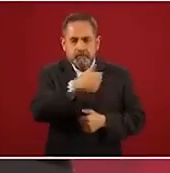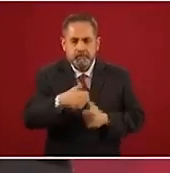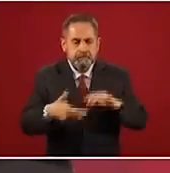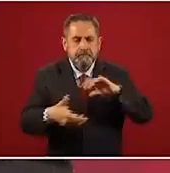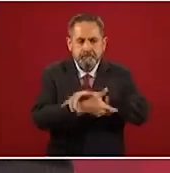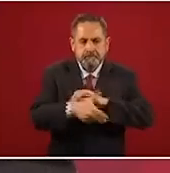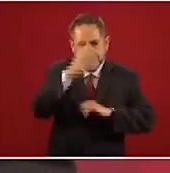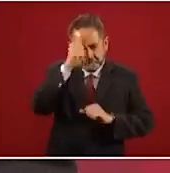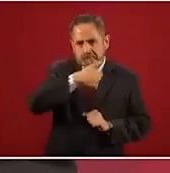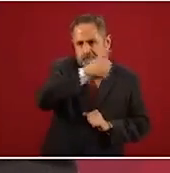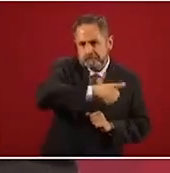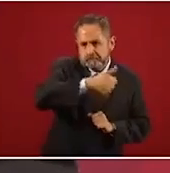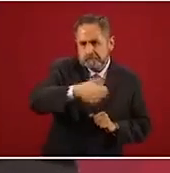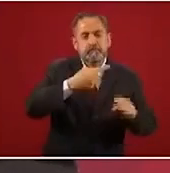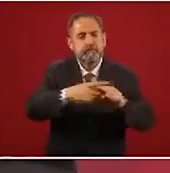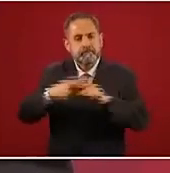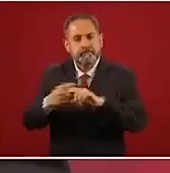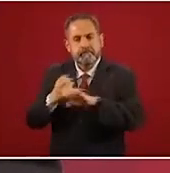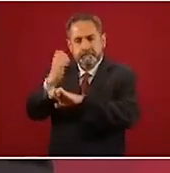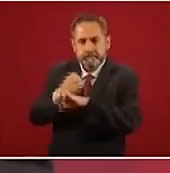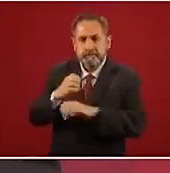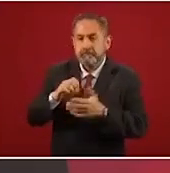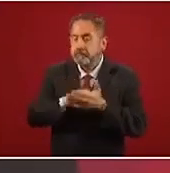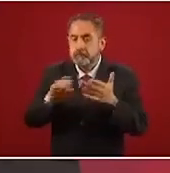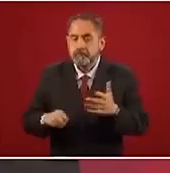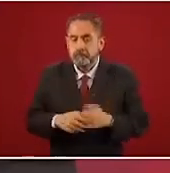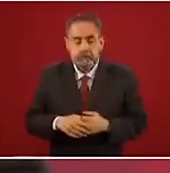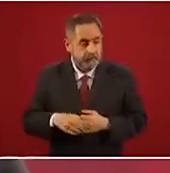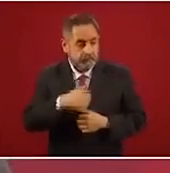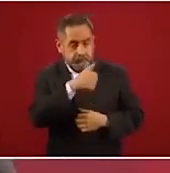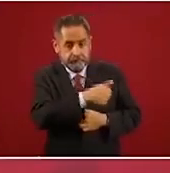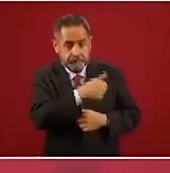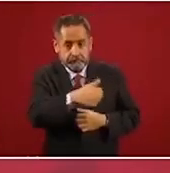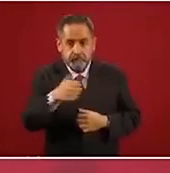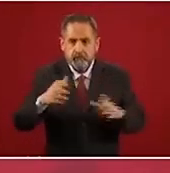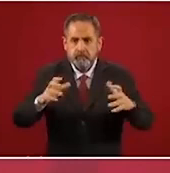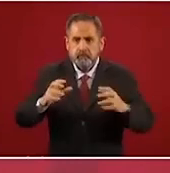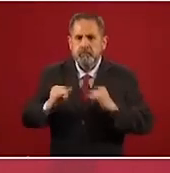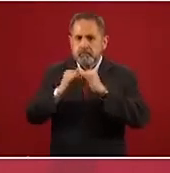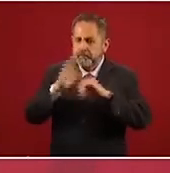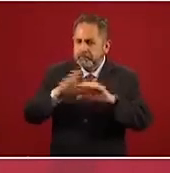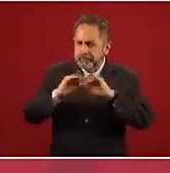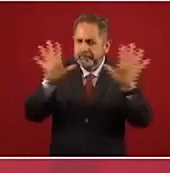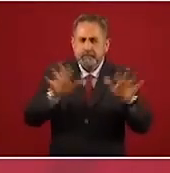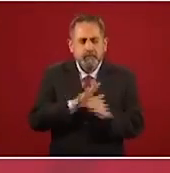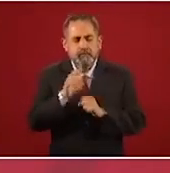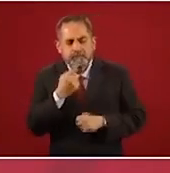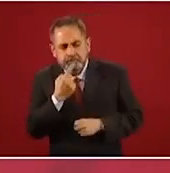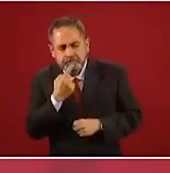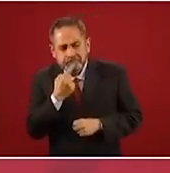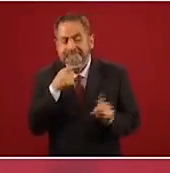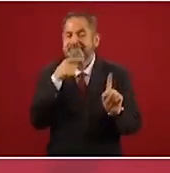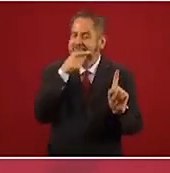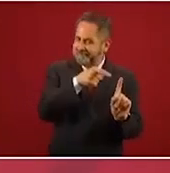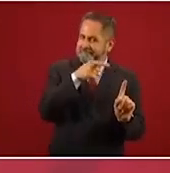cada una de las dependencias y entidades. Entonces, cada una de las dependencias tiene claro cuáles son aquellos aspectos donde hay